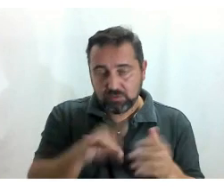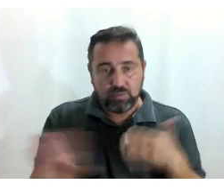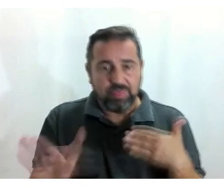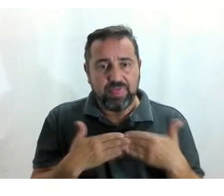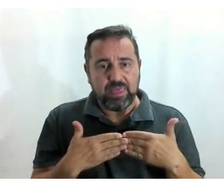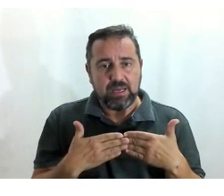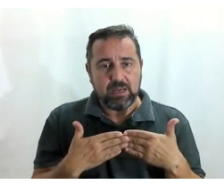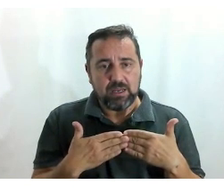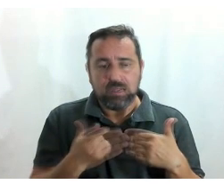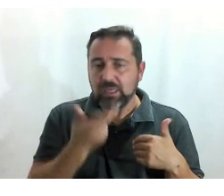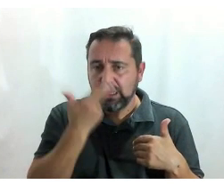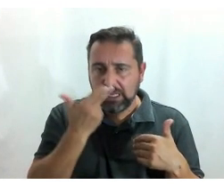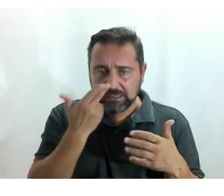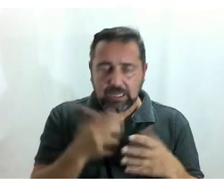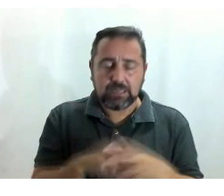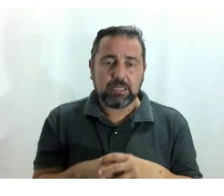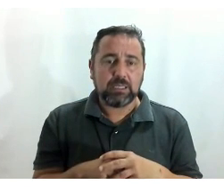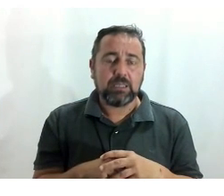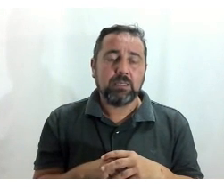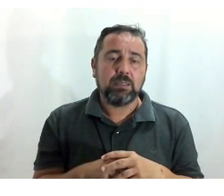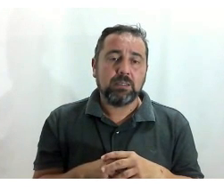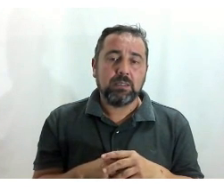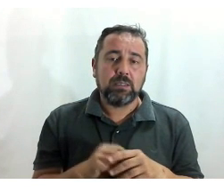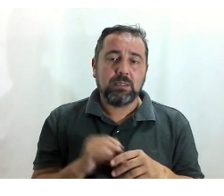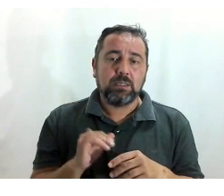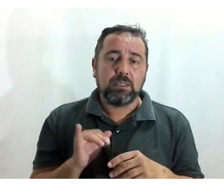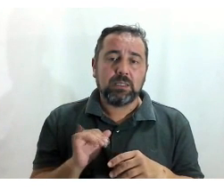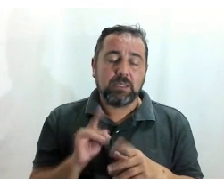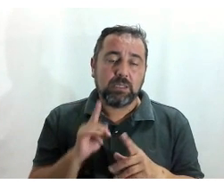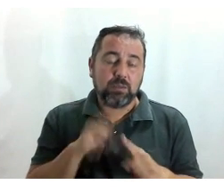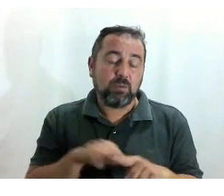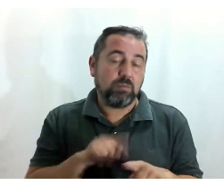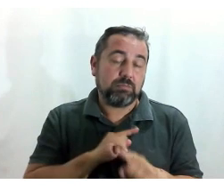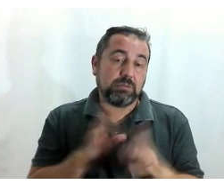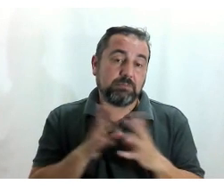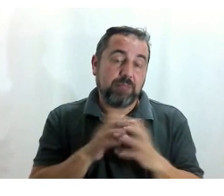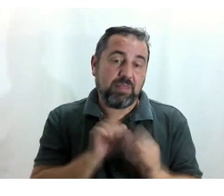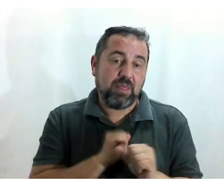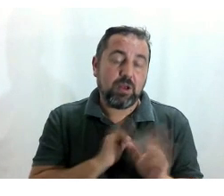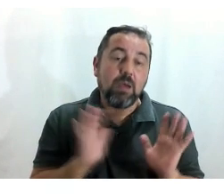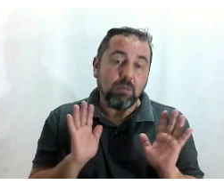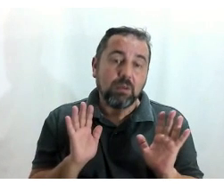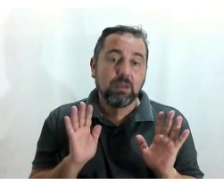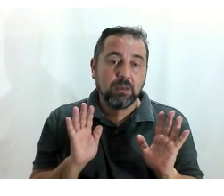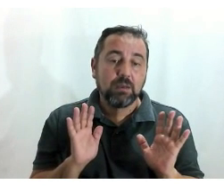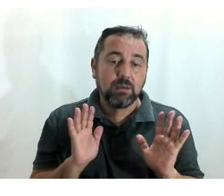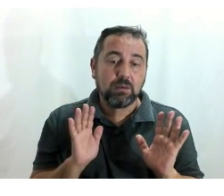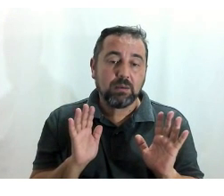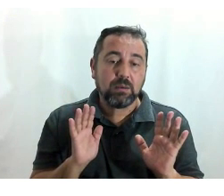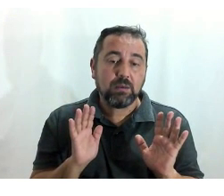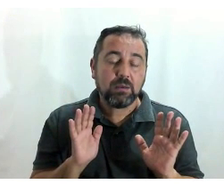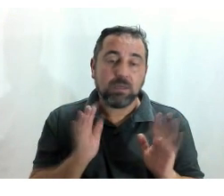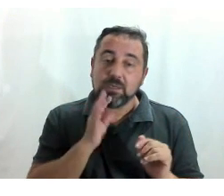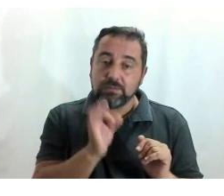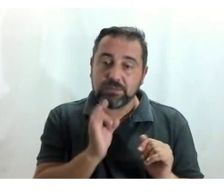cierre interesante y bueno, esperanzador, aunque bueno, también es cierto que tenemos